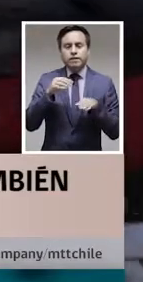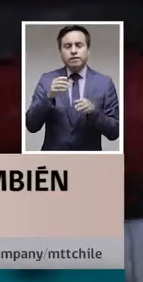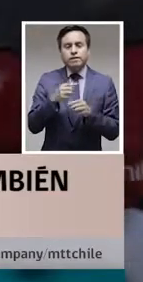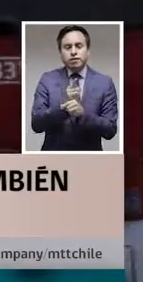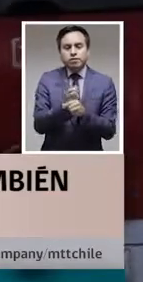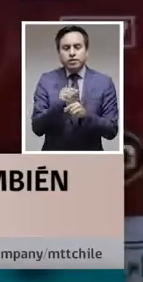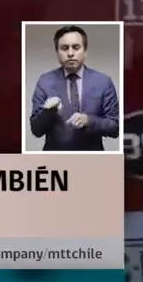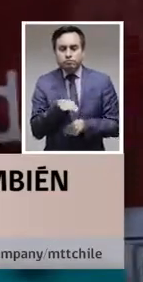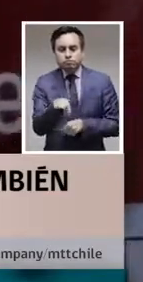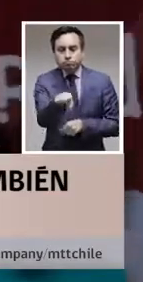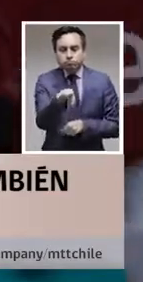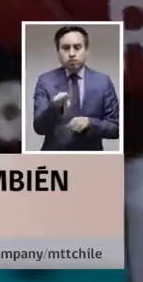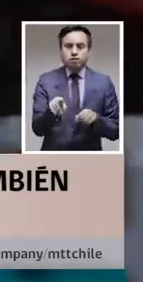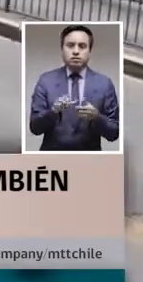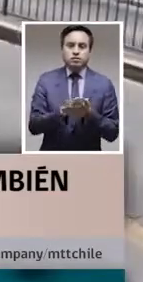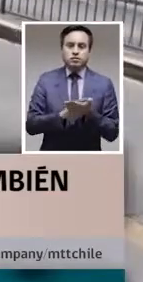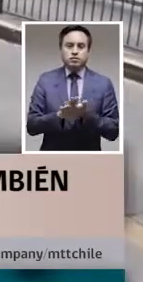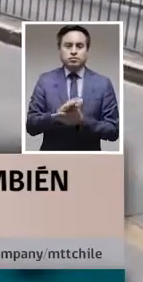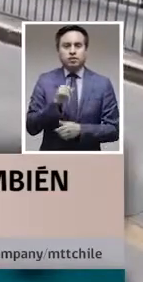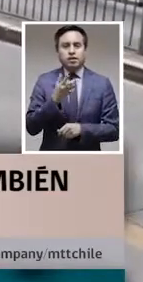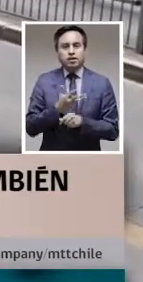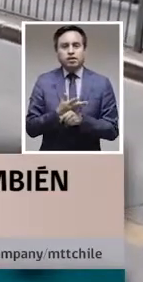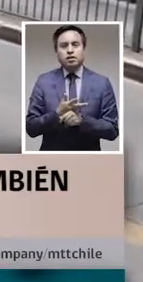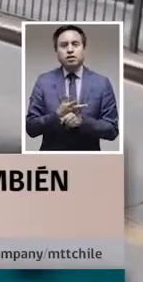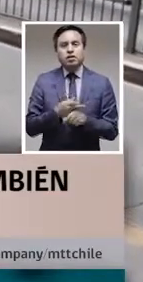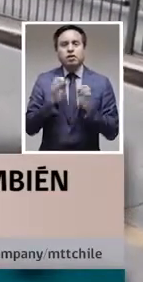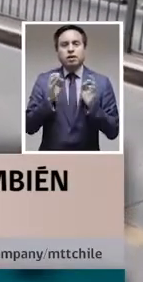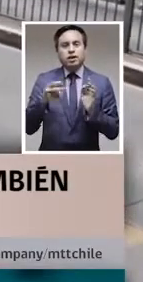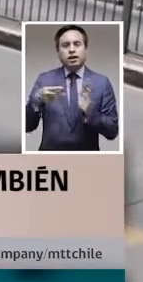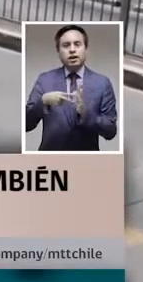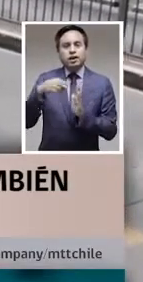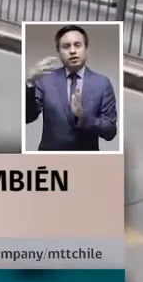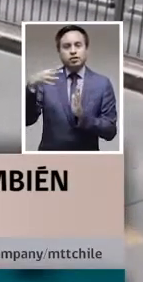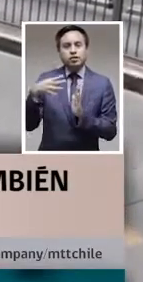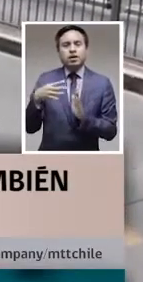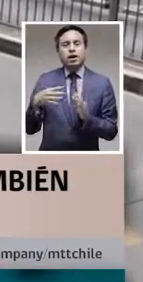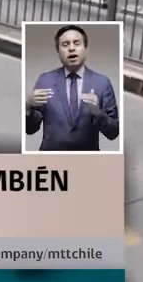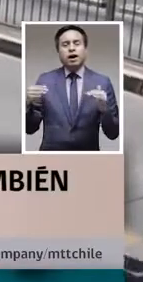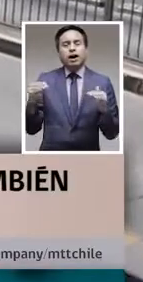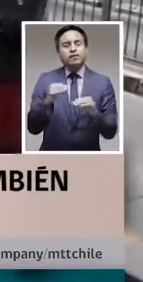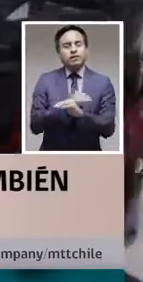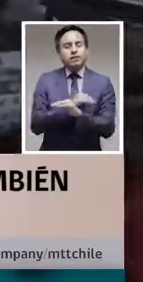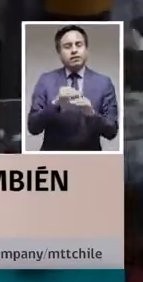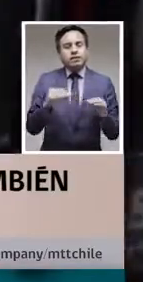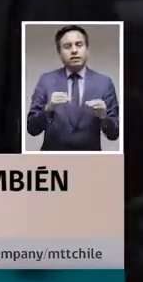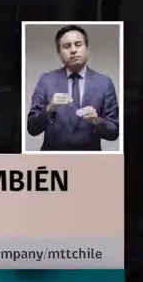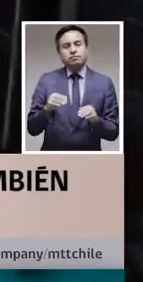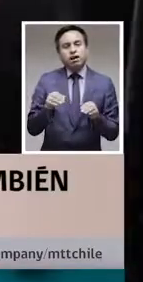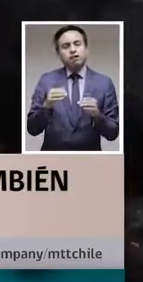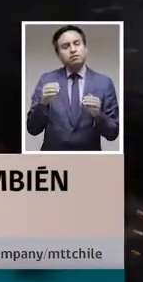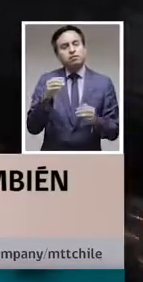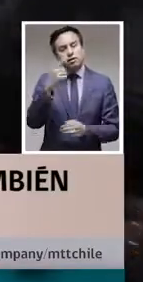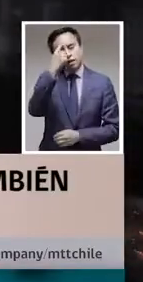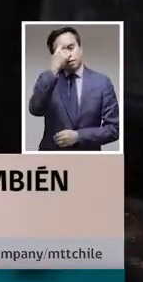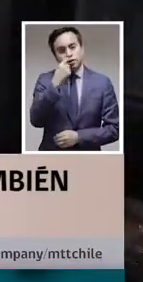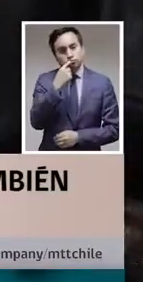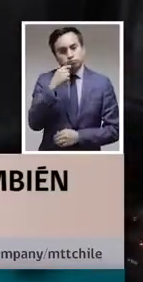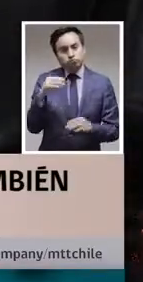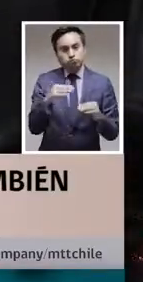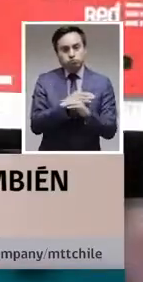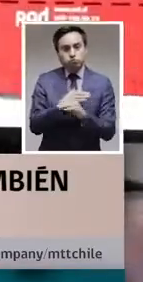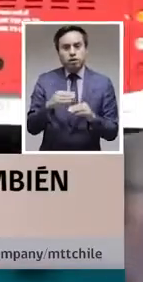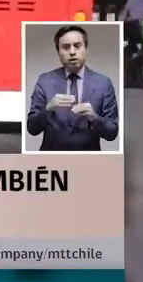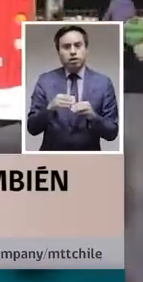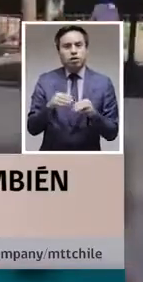de circulación. Entre ellos, un corredor eléctrico en la Avenida Grecia, que ha sido pionero en América Latina. Es un